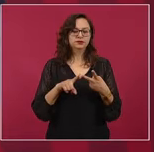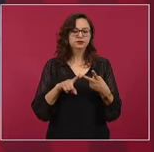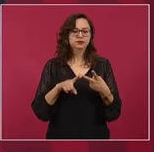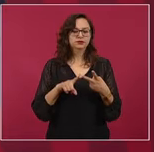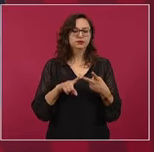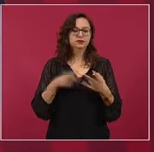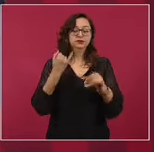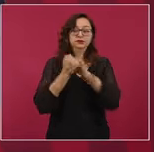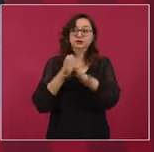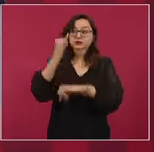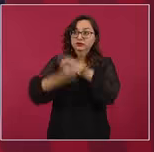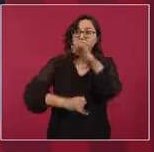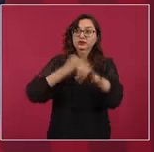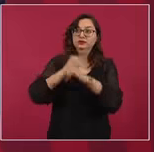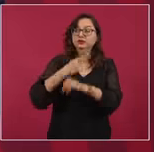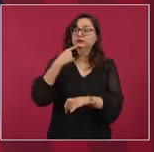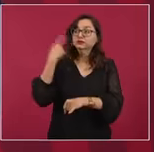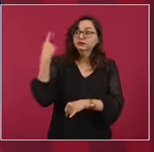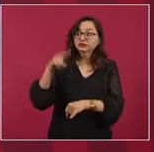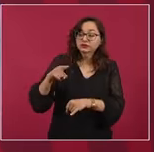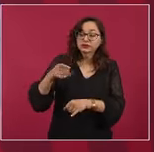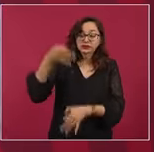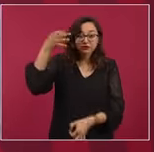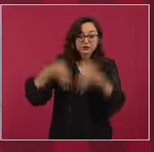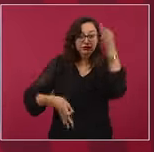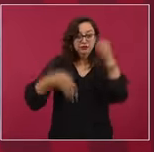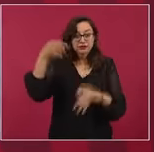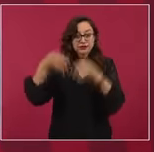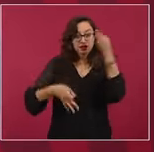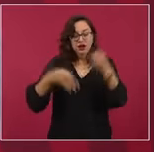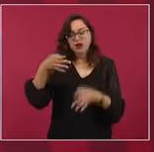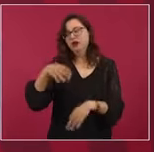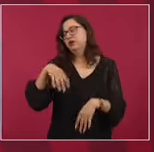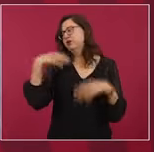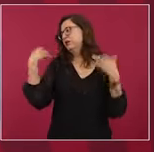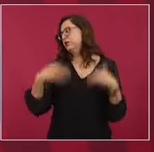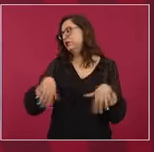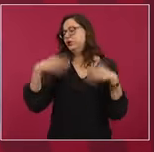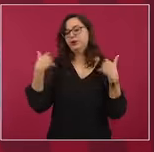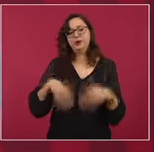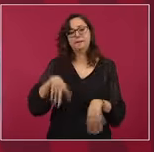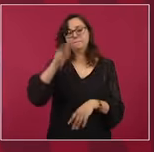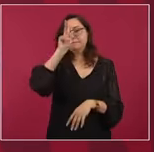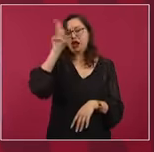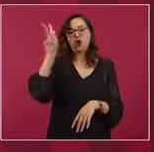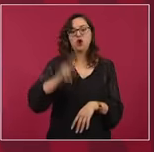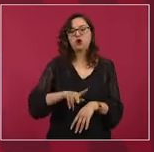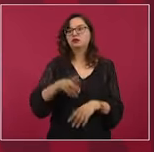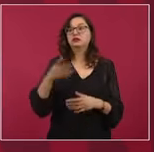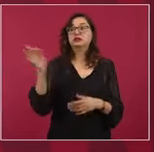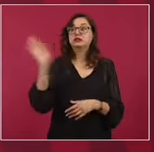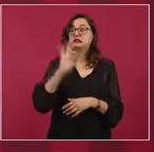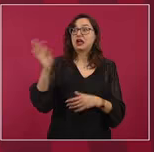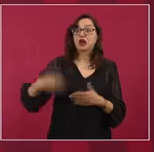tribunales internacionales, es muy probable que se pierda,